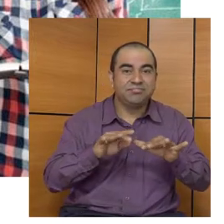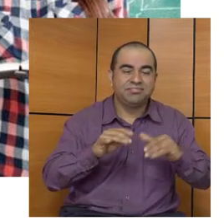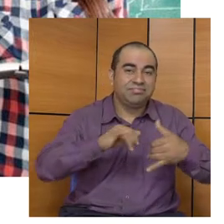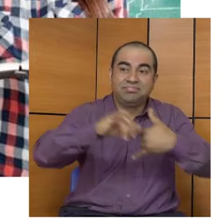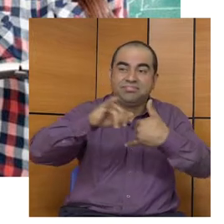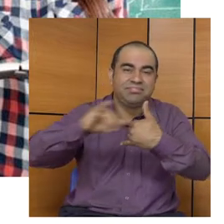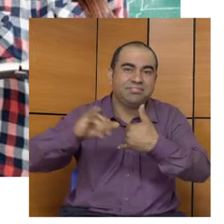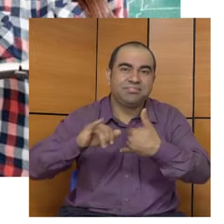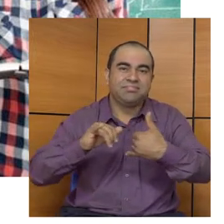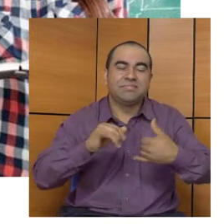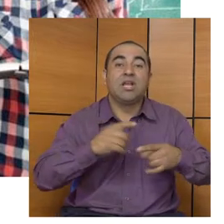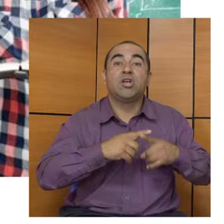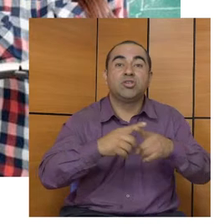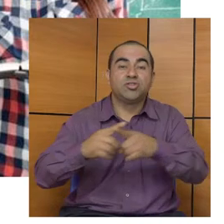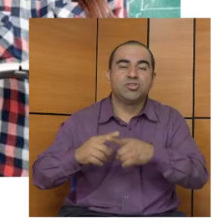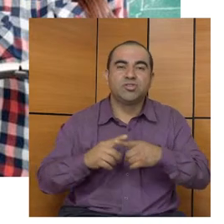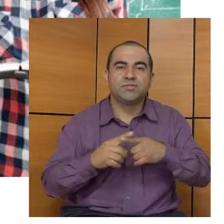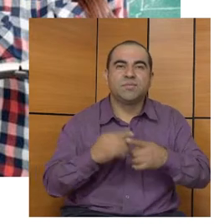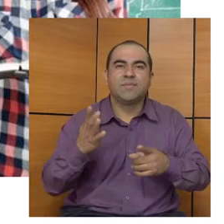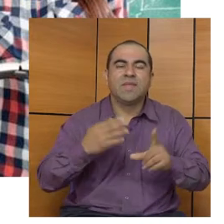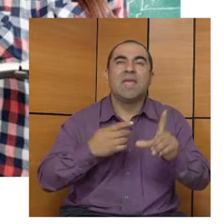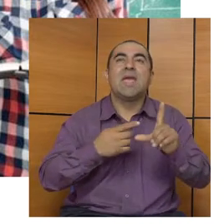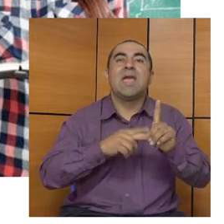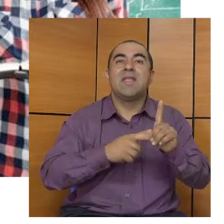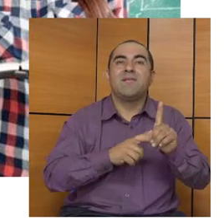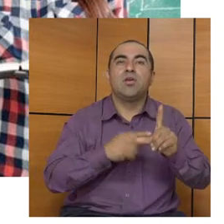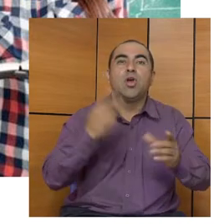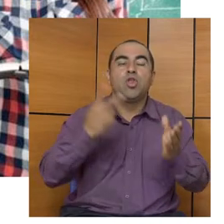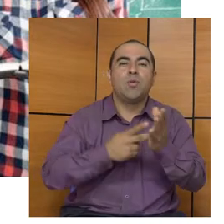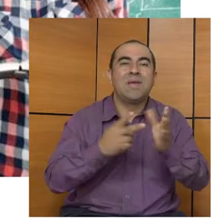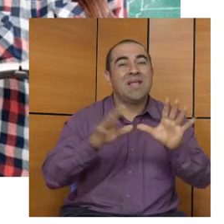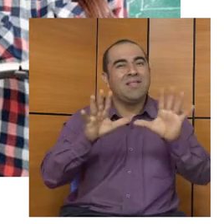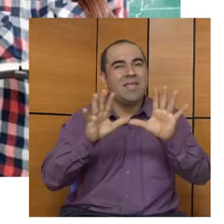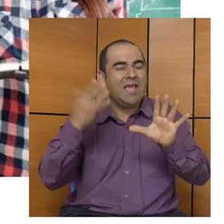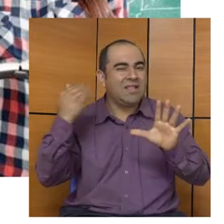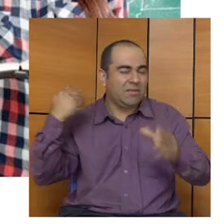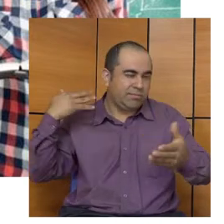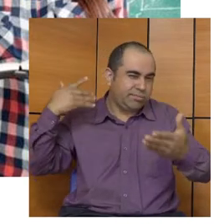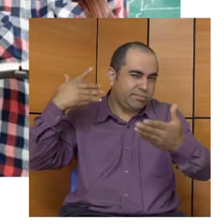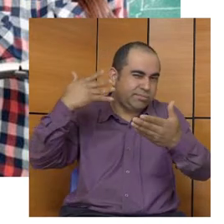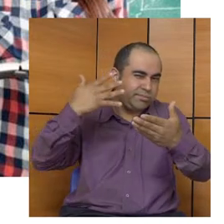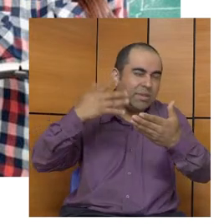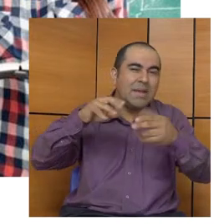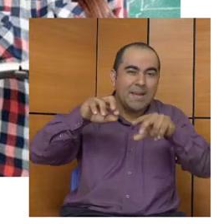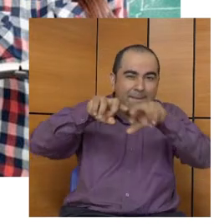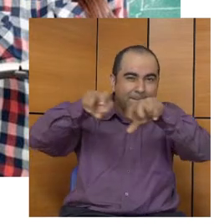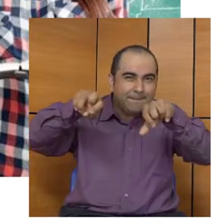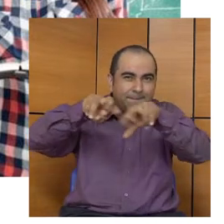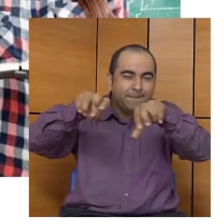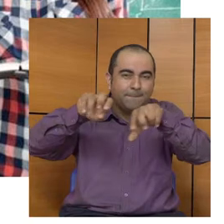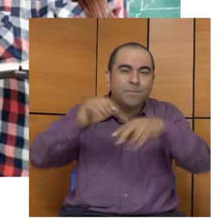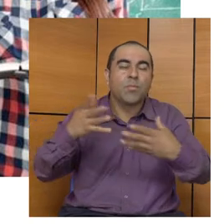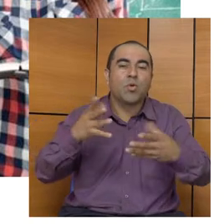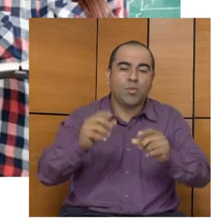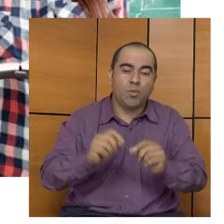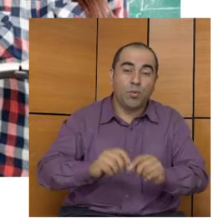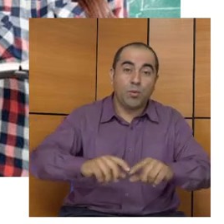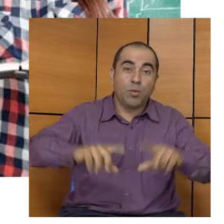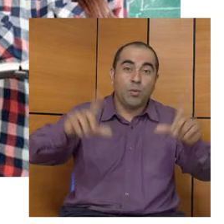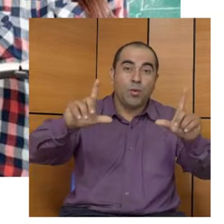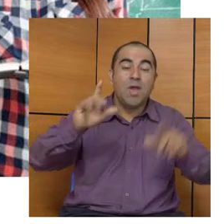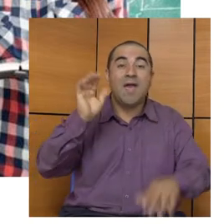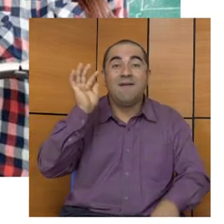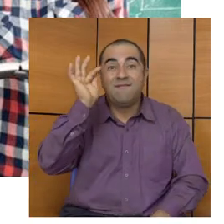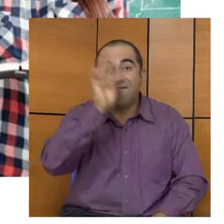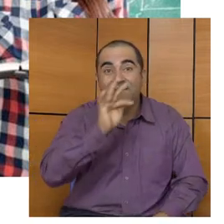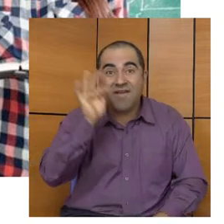esta investigación es del 2010, con lo que estaba Facebook en el momento álgido, ¿no? Estaba creciendo Facebook a